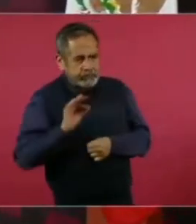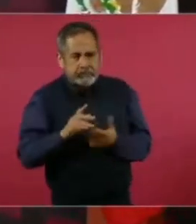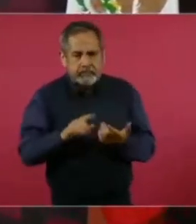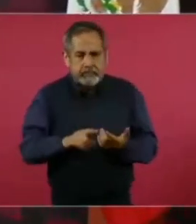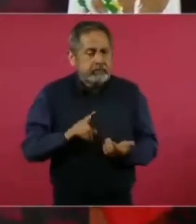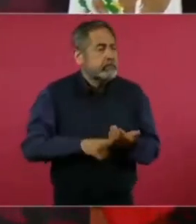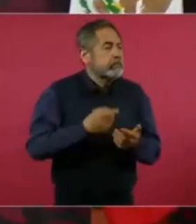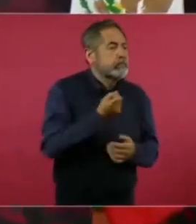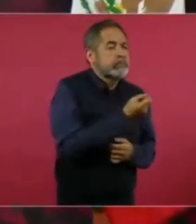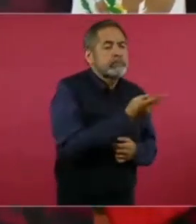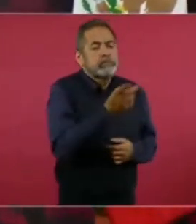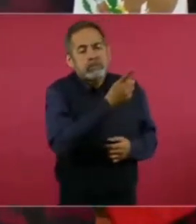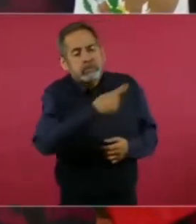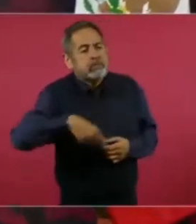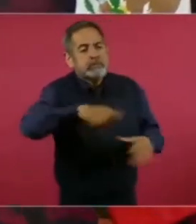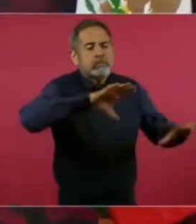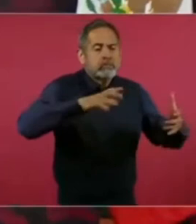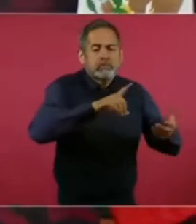abogados